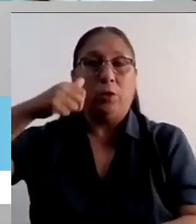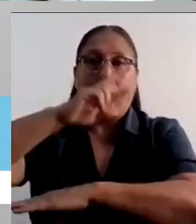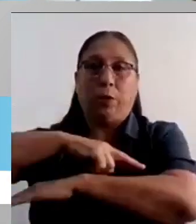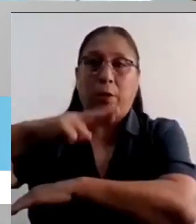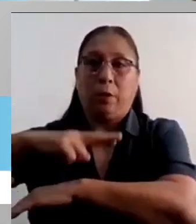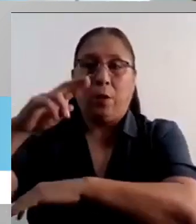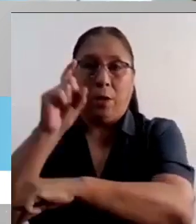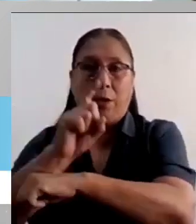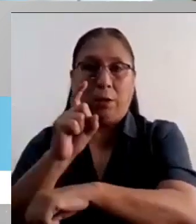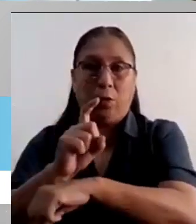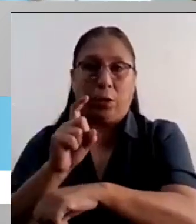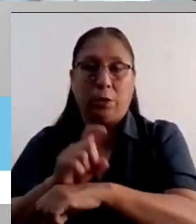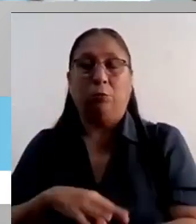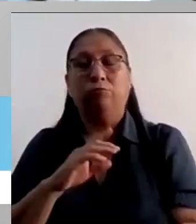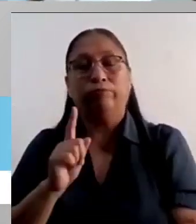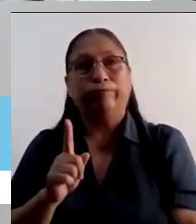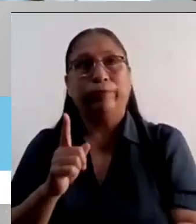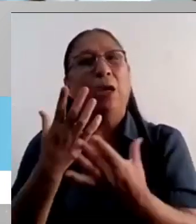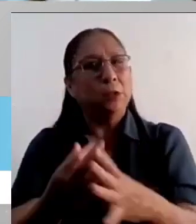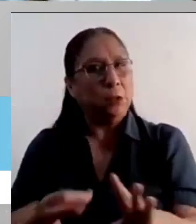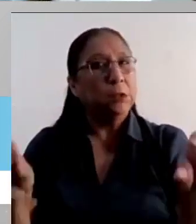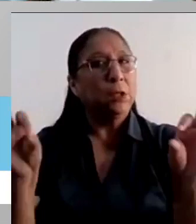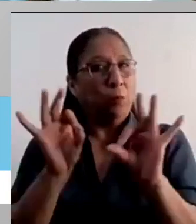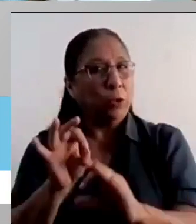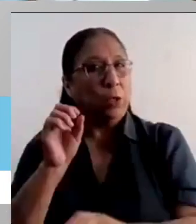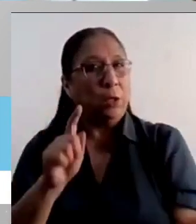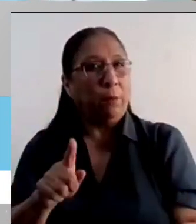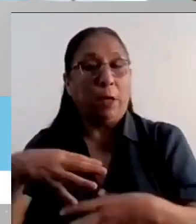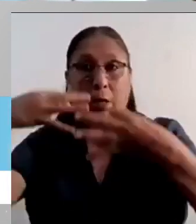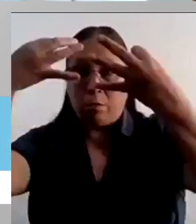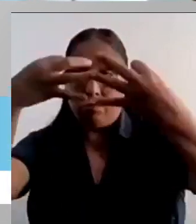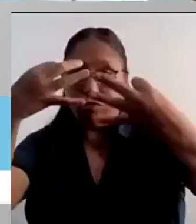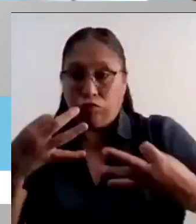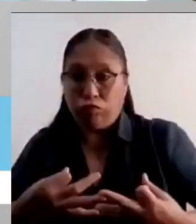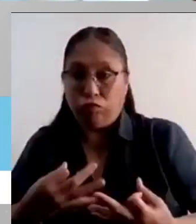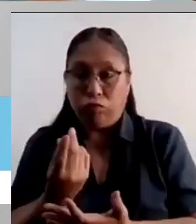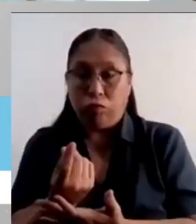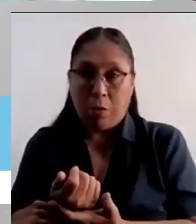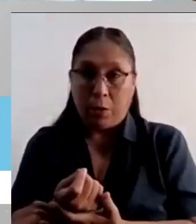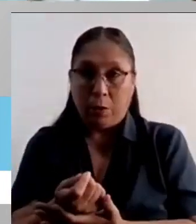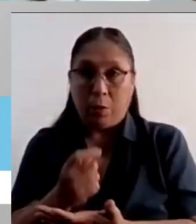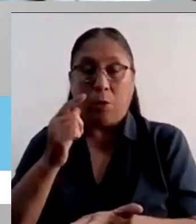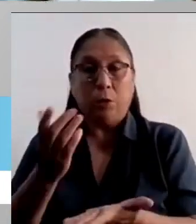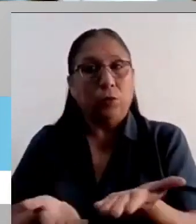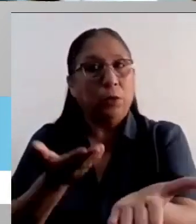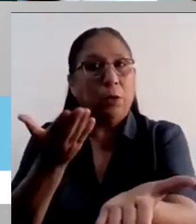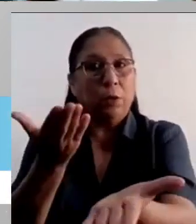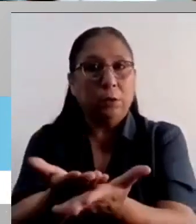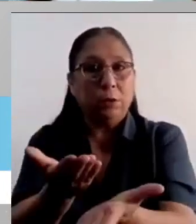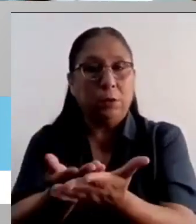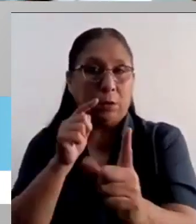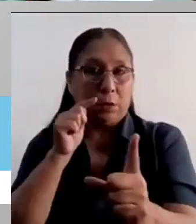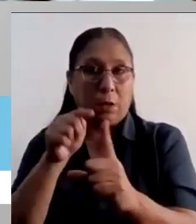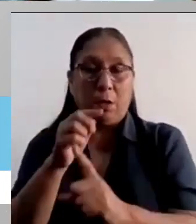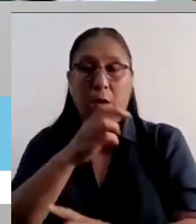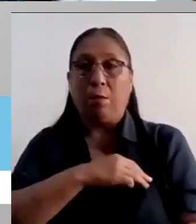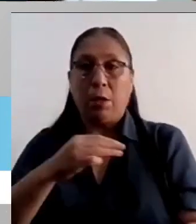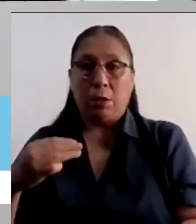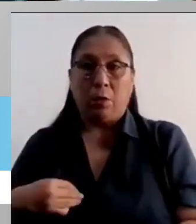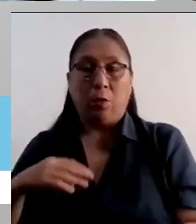educación. También es importante que el presupuesto que se destine al Minedu pueda